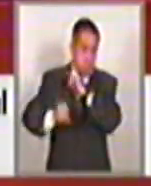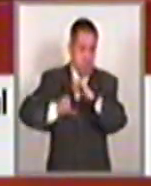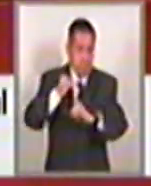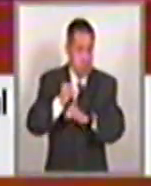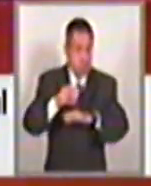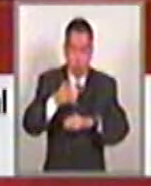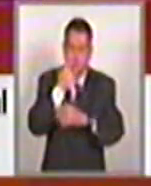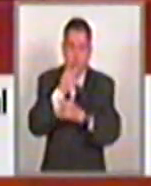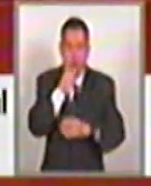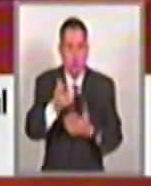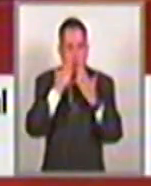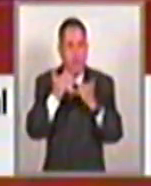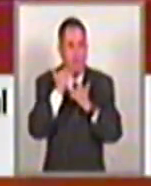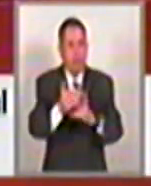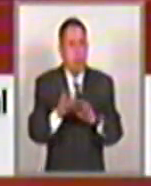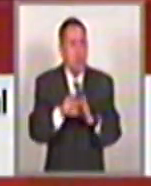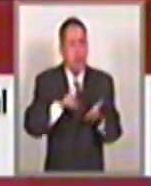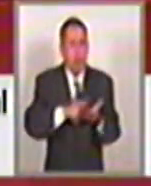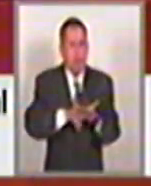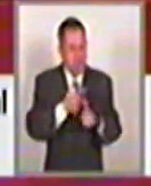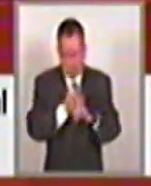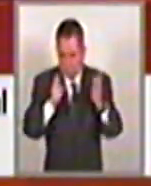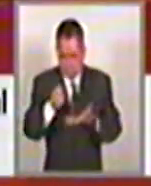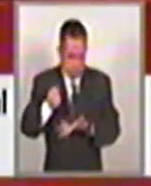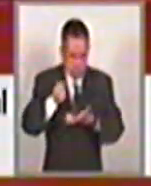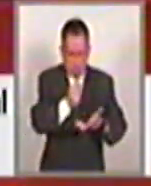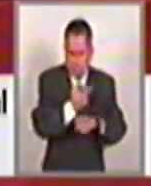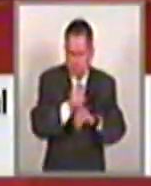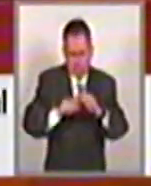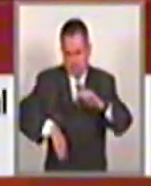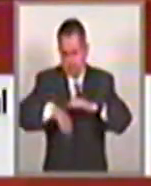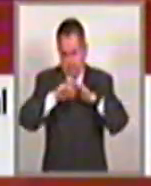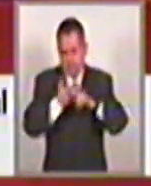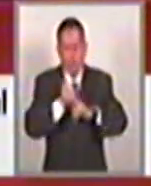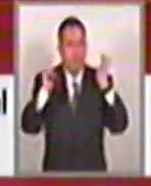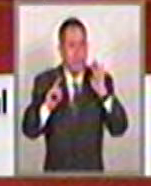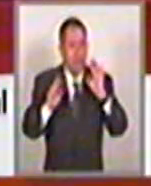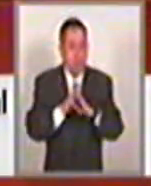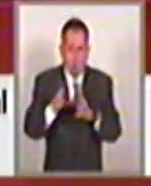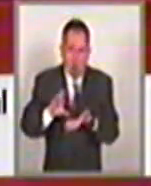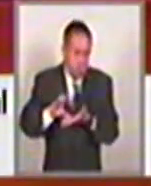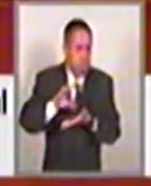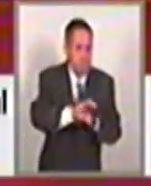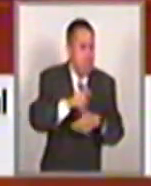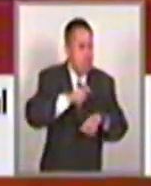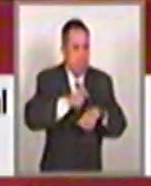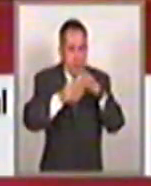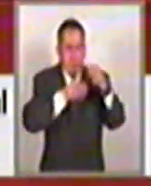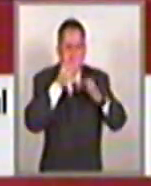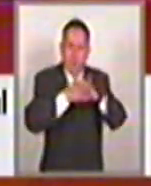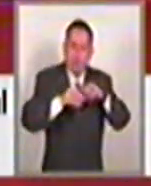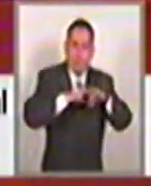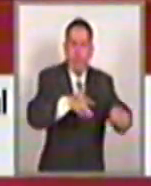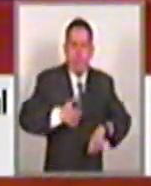en cuanto a que no hay límites en cuanto al costo ni el gasto que se vaya a hacer, y vuelvo a insistir, no solamente en el gasto por los tiempos comerciales, sino también